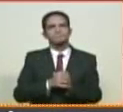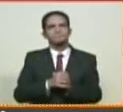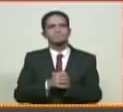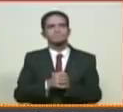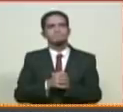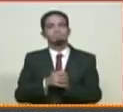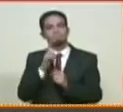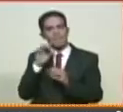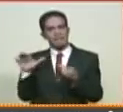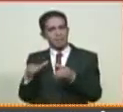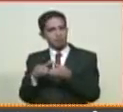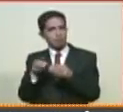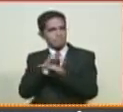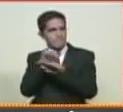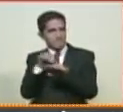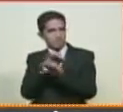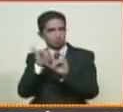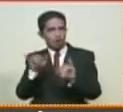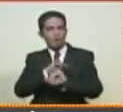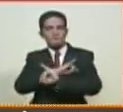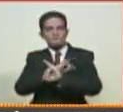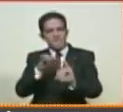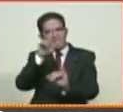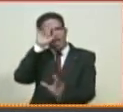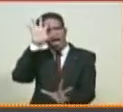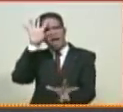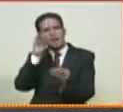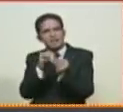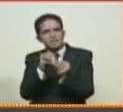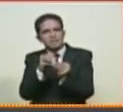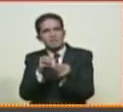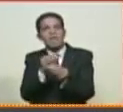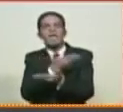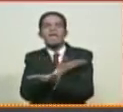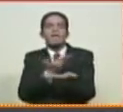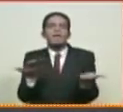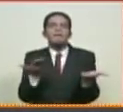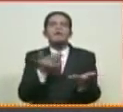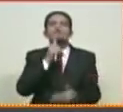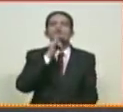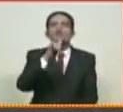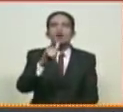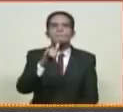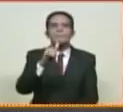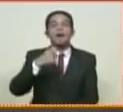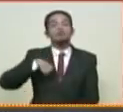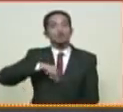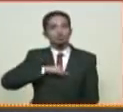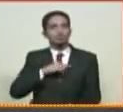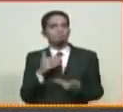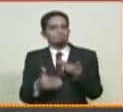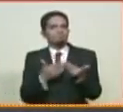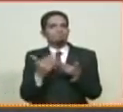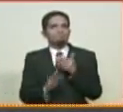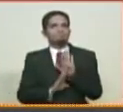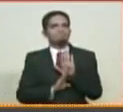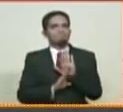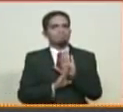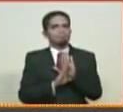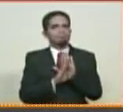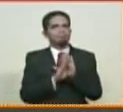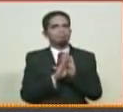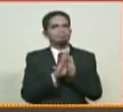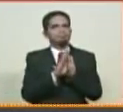Consejo de Ministros, después del análisis, queremos informar que hemos ido recuperando de manera